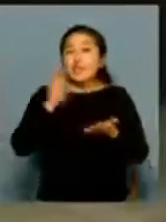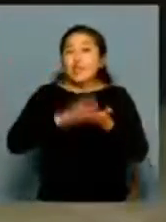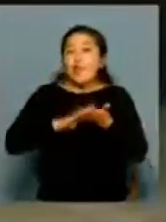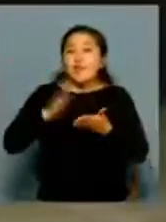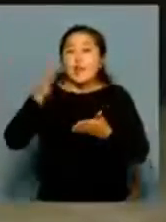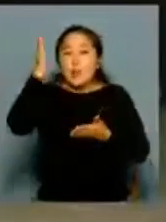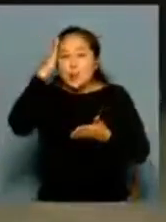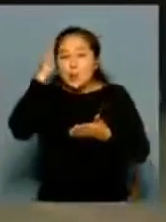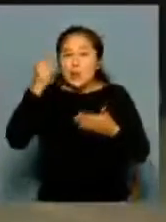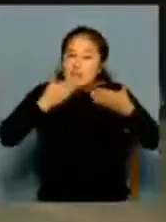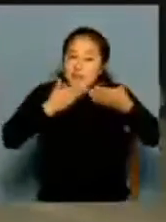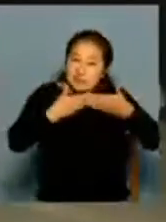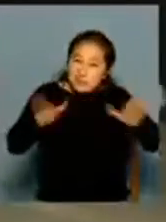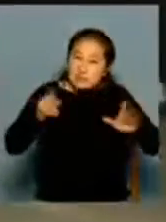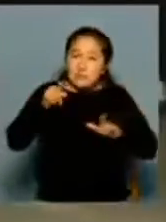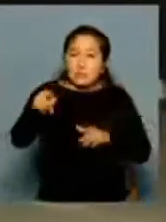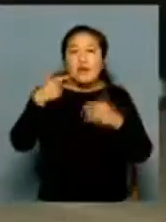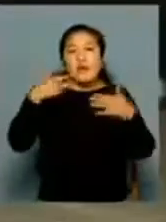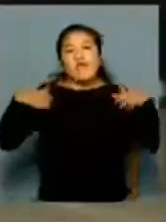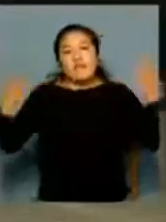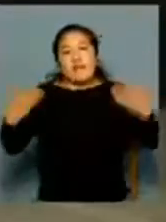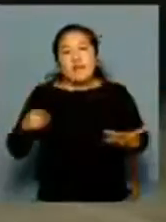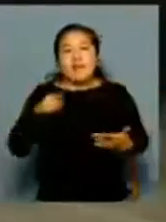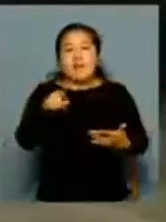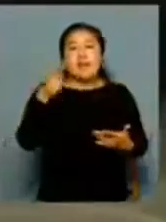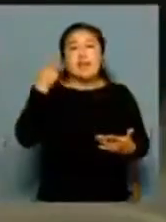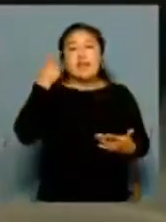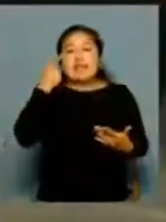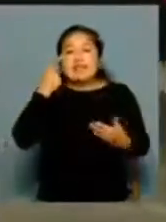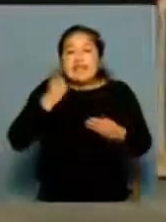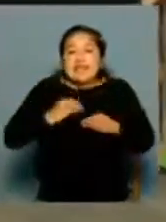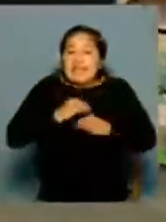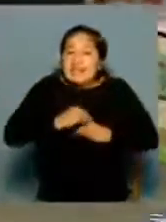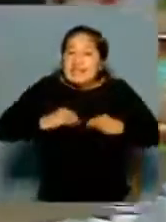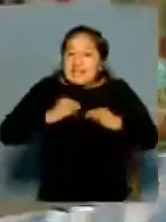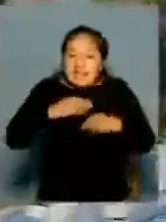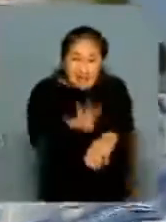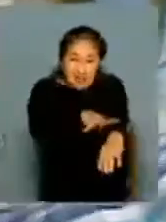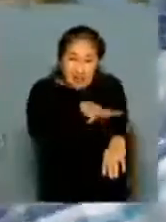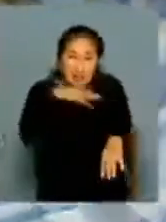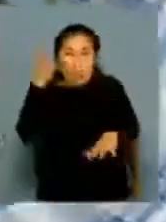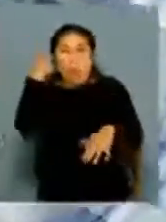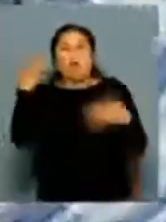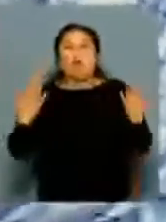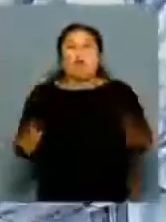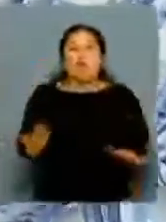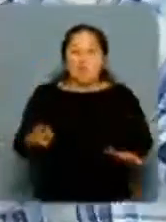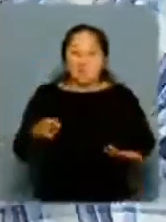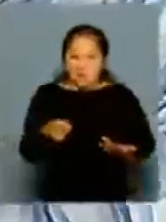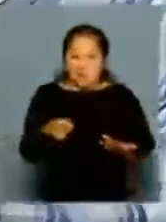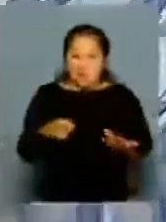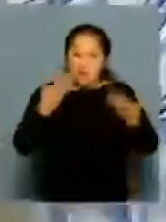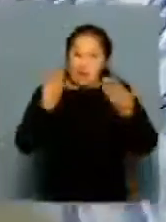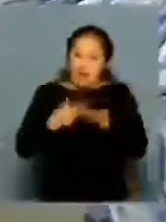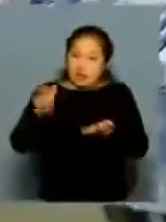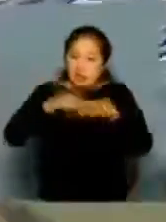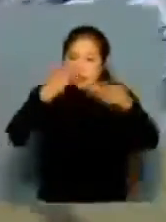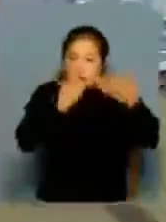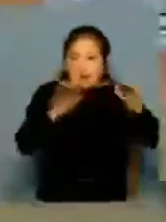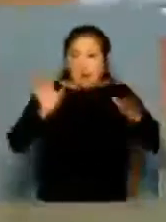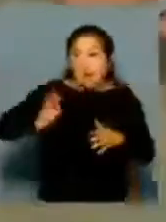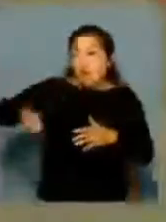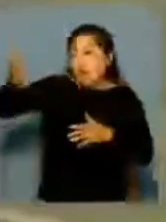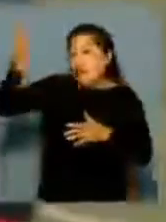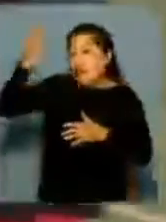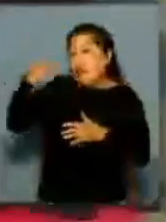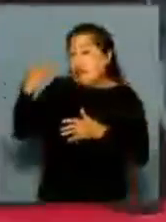estamos, abriendo las puertas, como decís vos, felices, enorme la emoción de poder, reabrir las puertas. El año